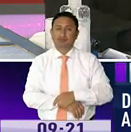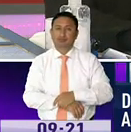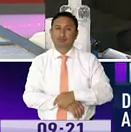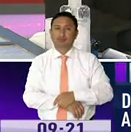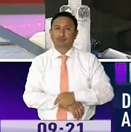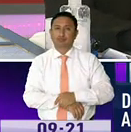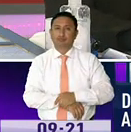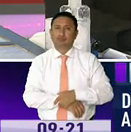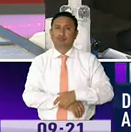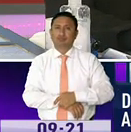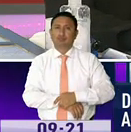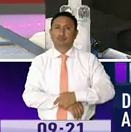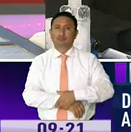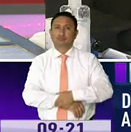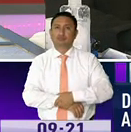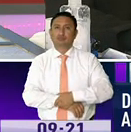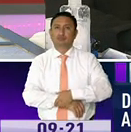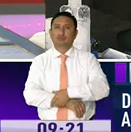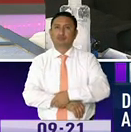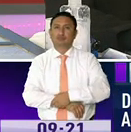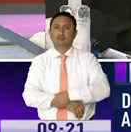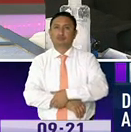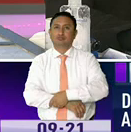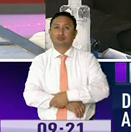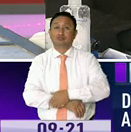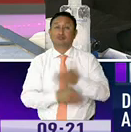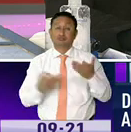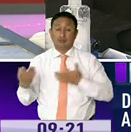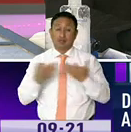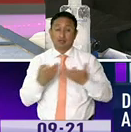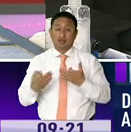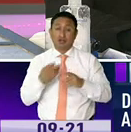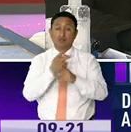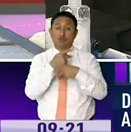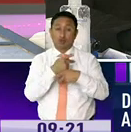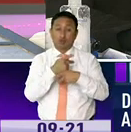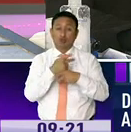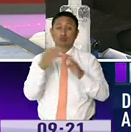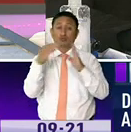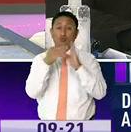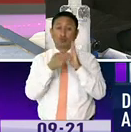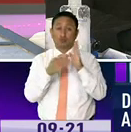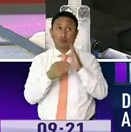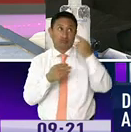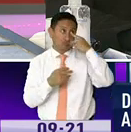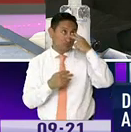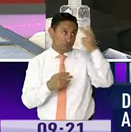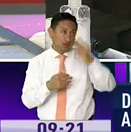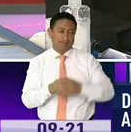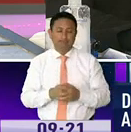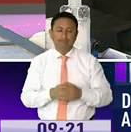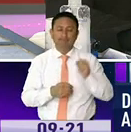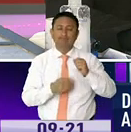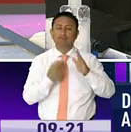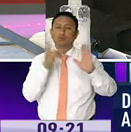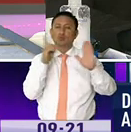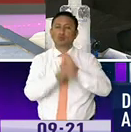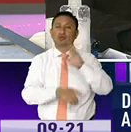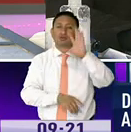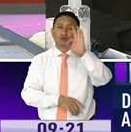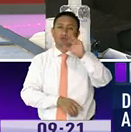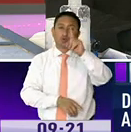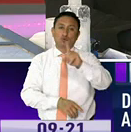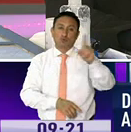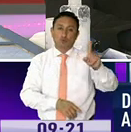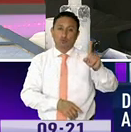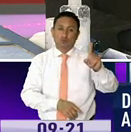se exija que las listas de precios estén ubicados en las tiendas de los barrios. Igual, las denuncias se lo puede hacer al